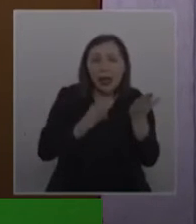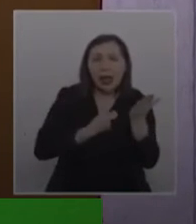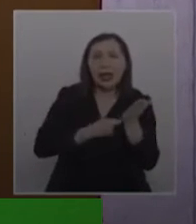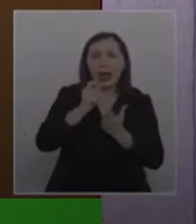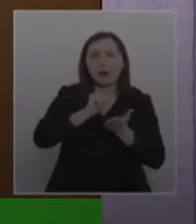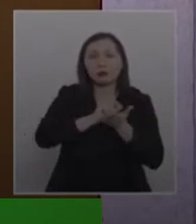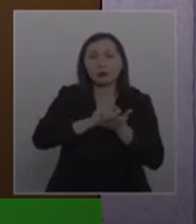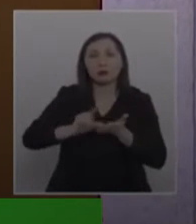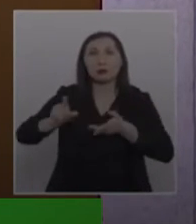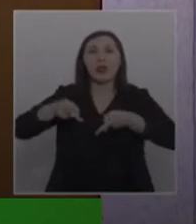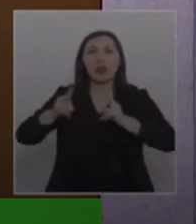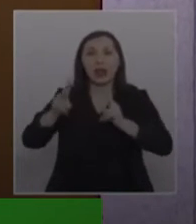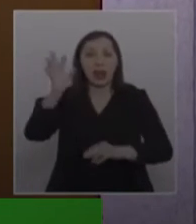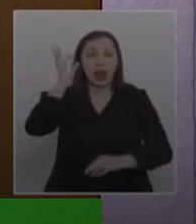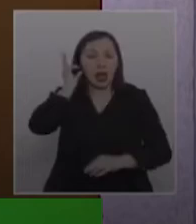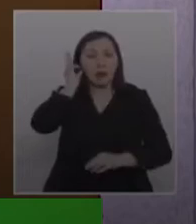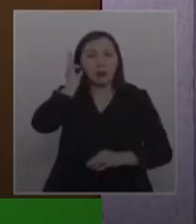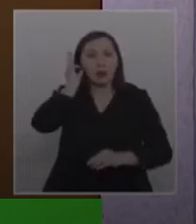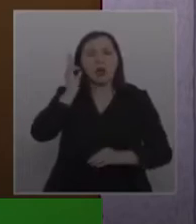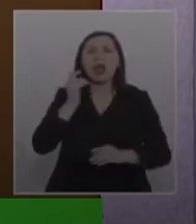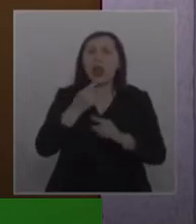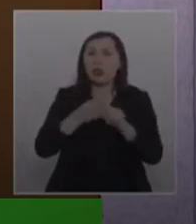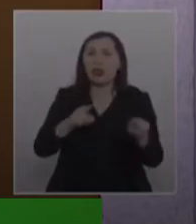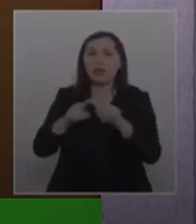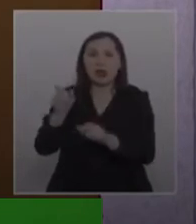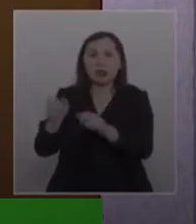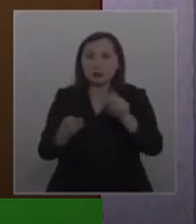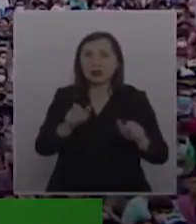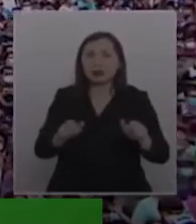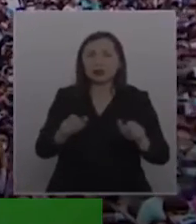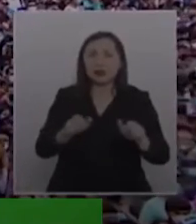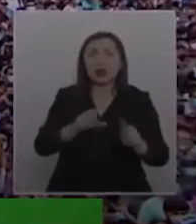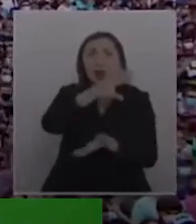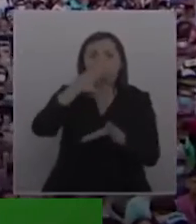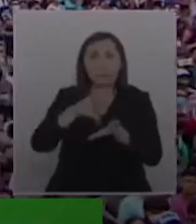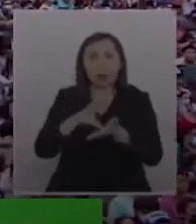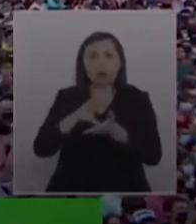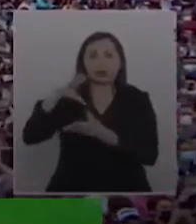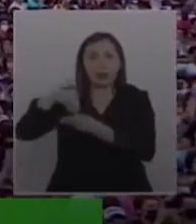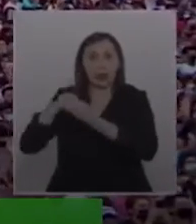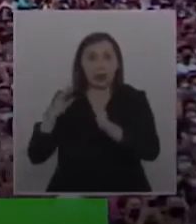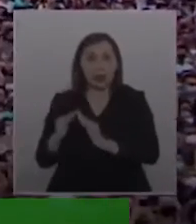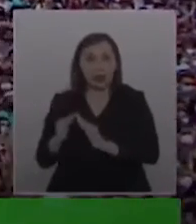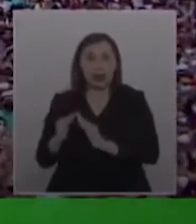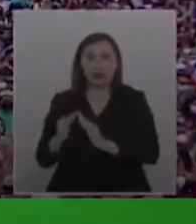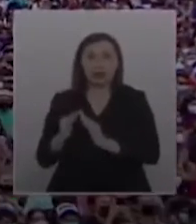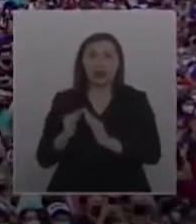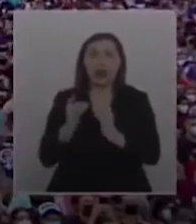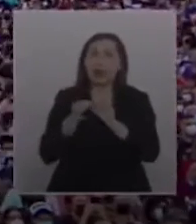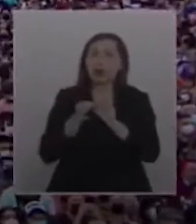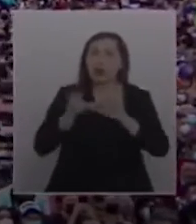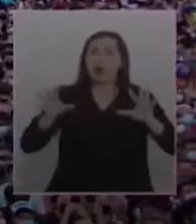mucho republicanismo y de defensa de las instituciones públicas que tuviesen